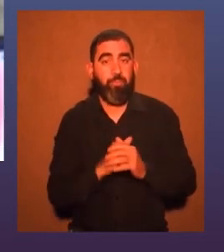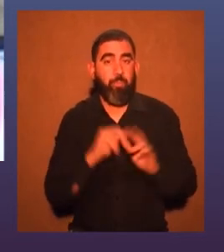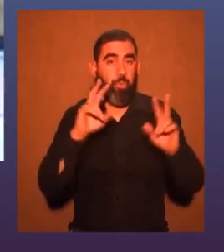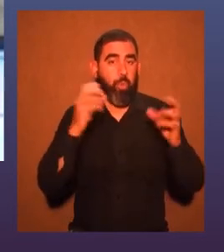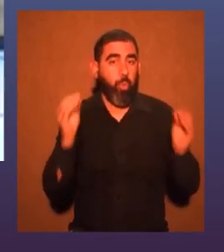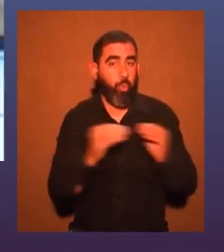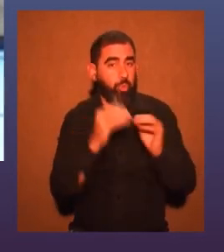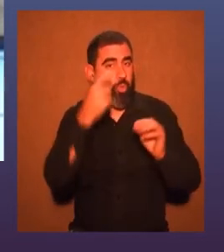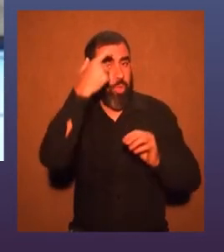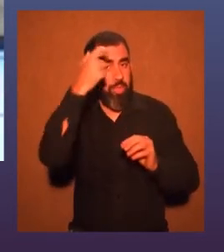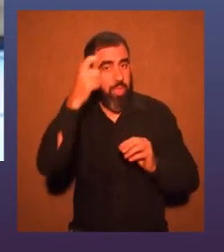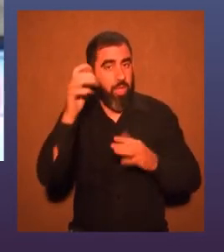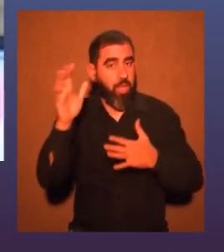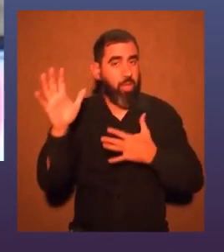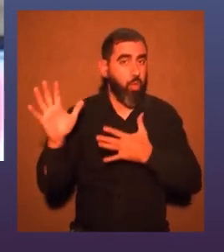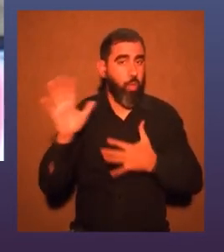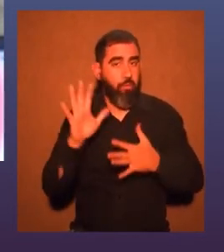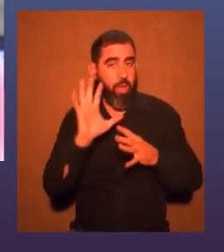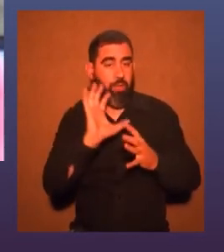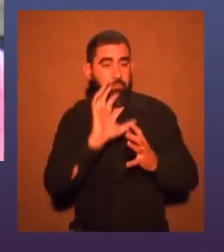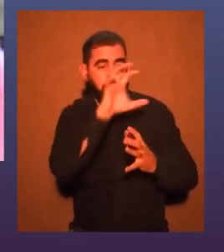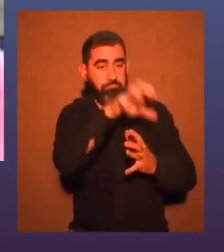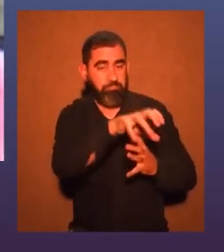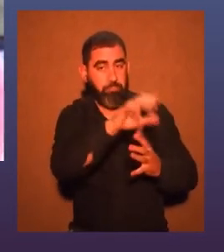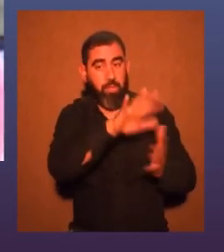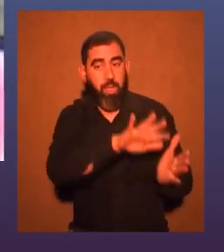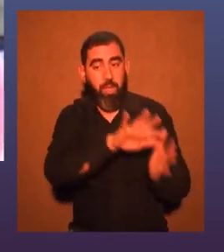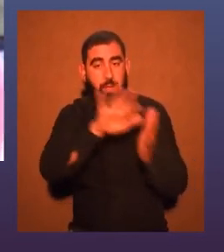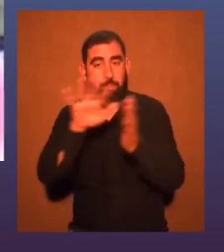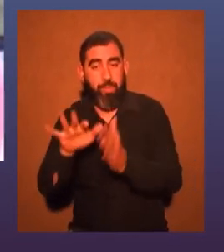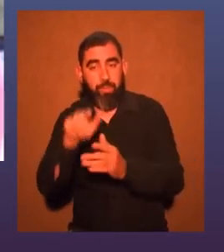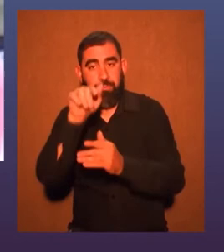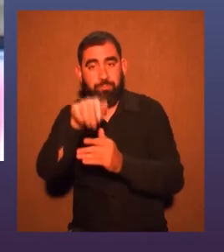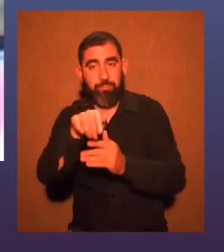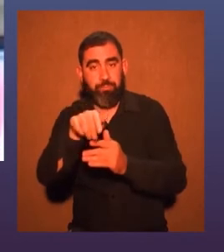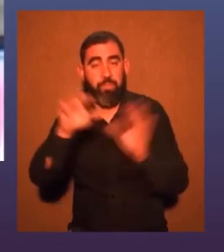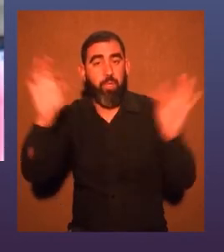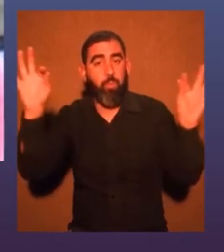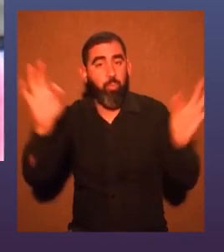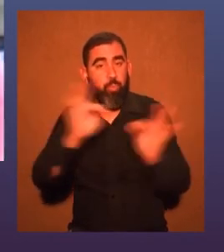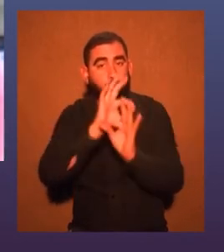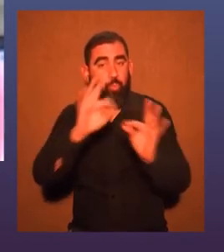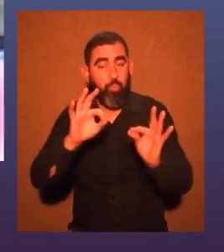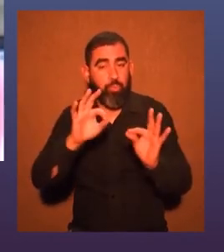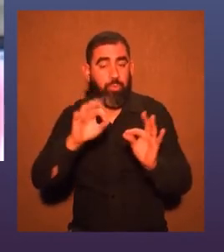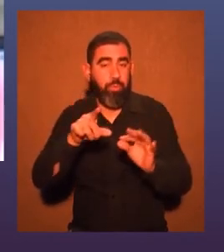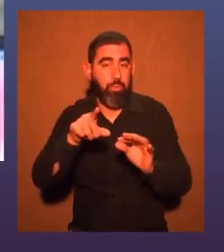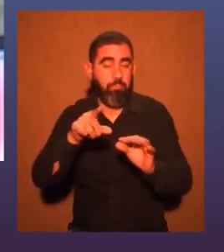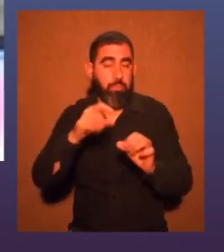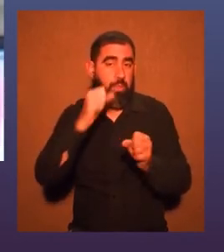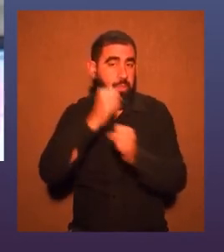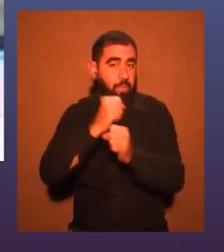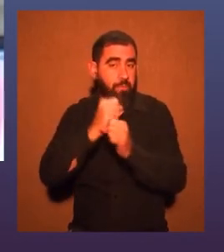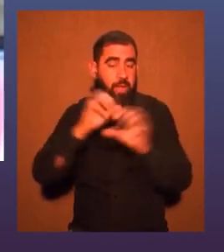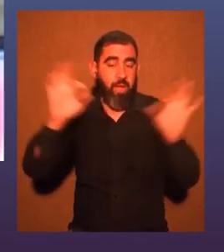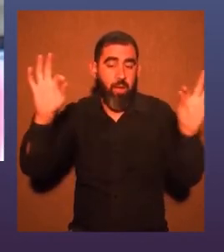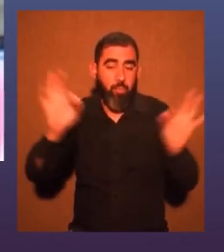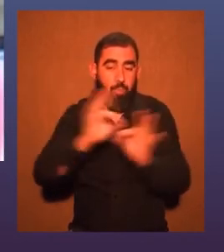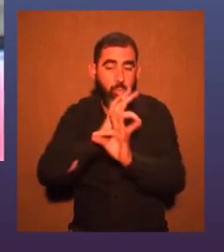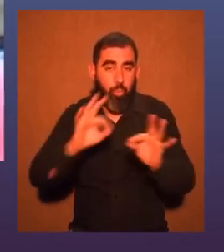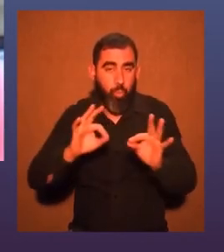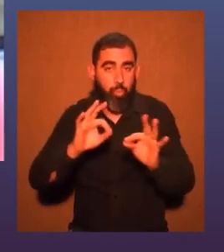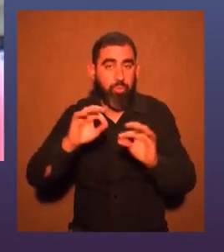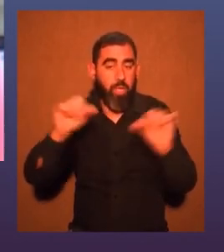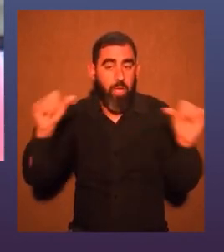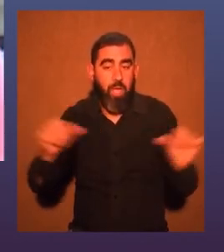técnico y de danza en su estudio, por otro lado el músico trabaja la música, bueno, o sea, se